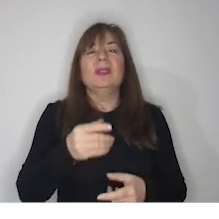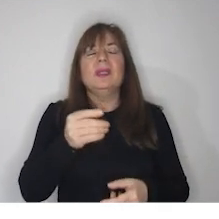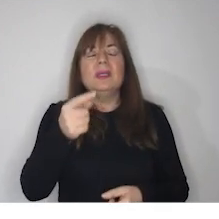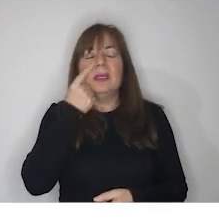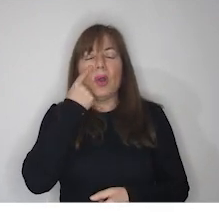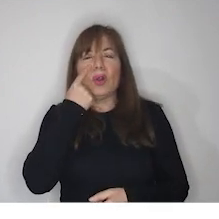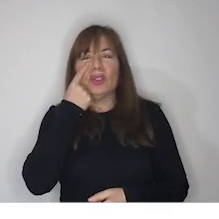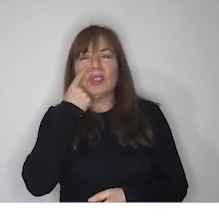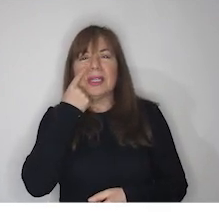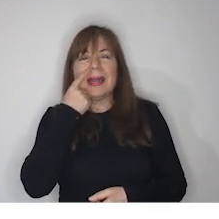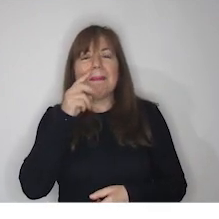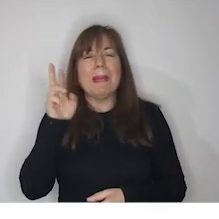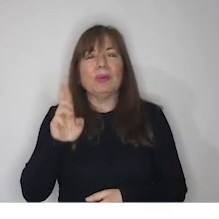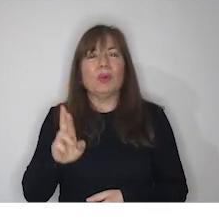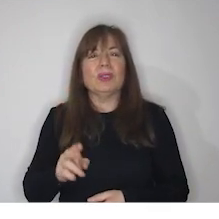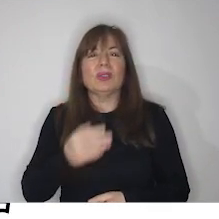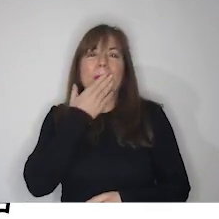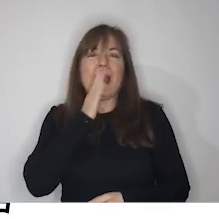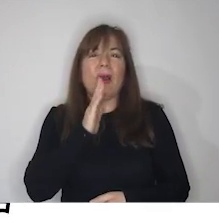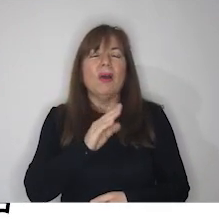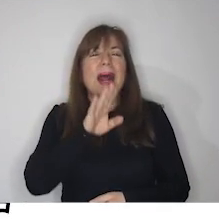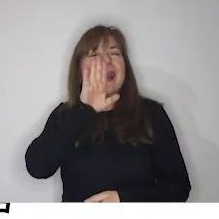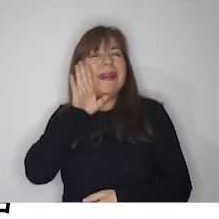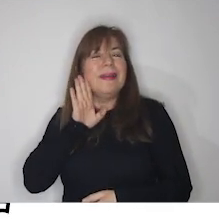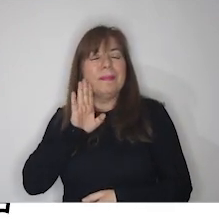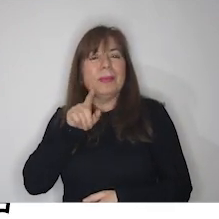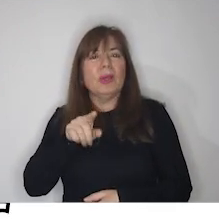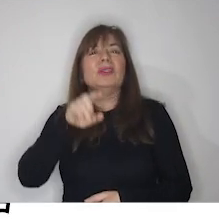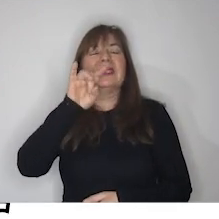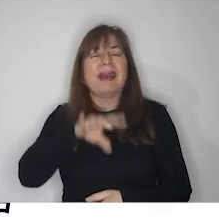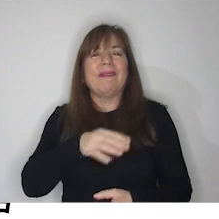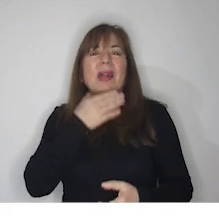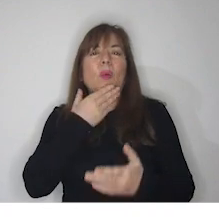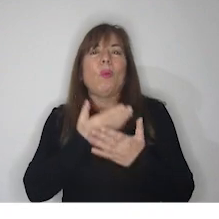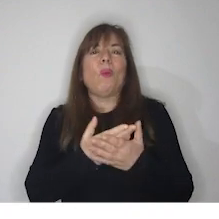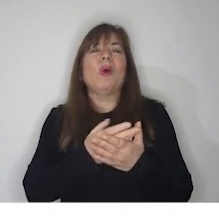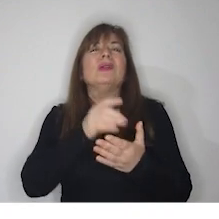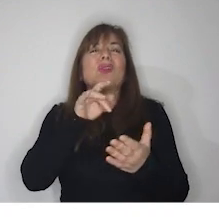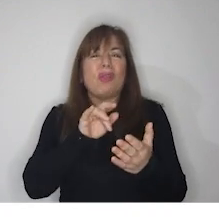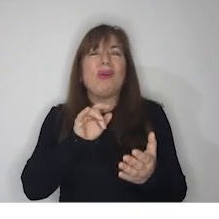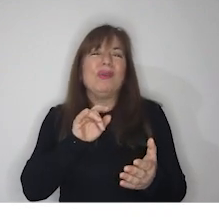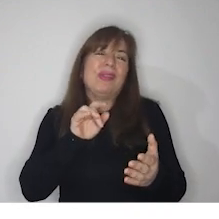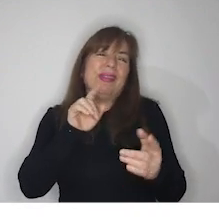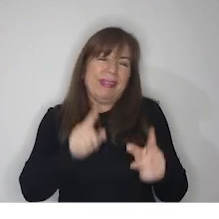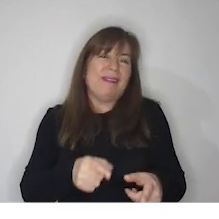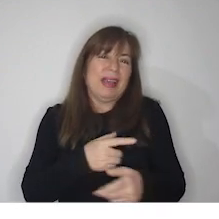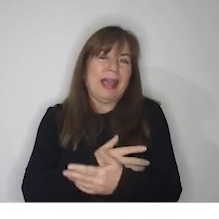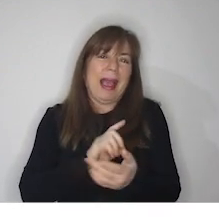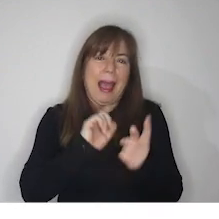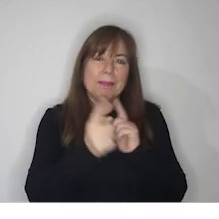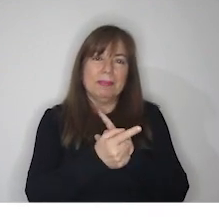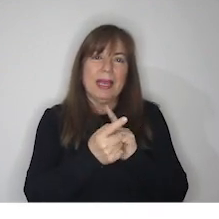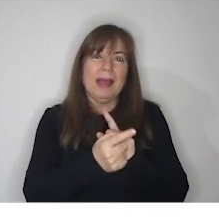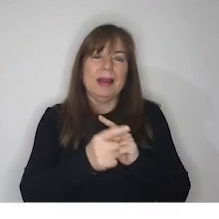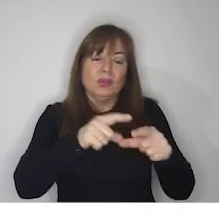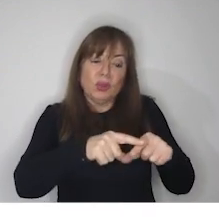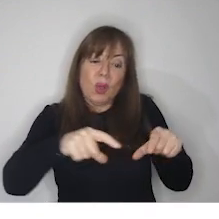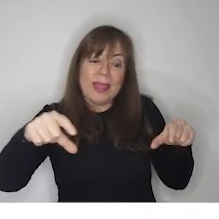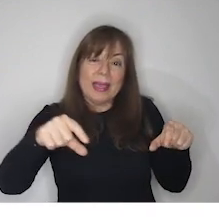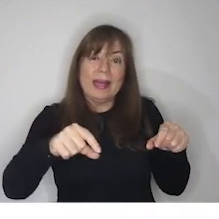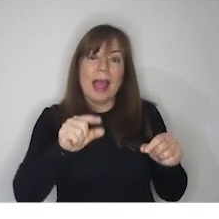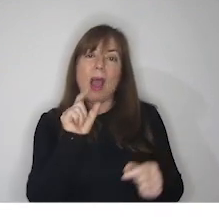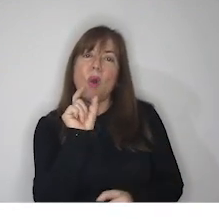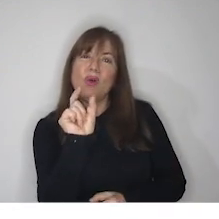conocer tu menstruación podrás mejorar la higiene menstrual y sabrás cuándo debes cambiar tu toalla higiénica, tampón o lo que uses.